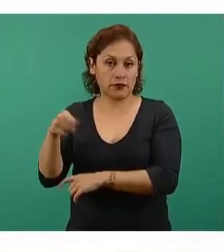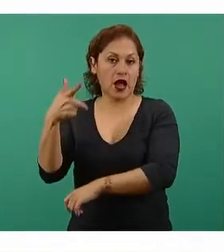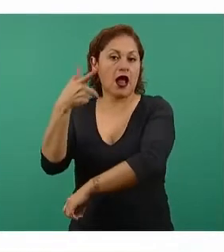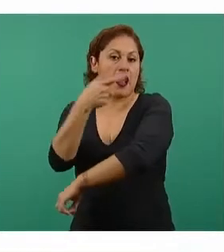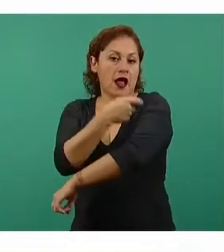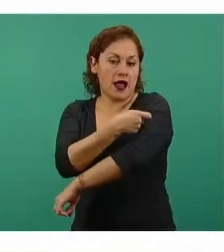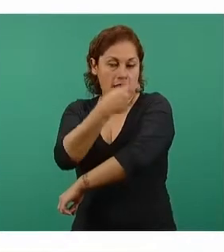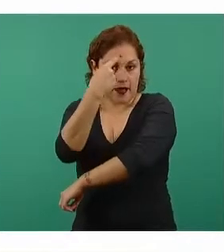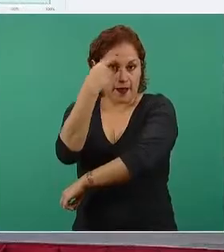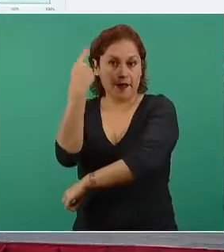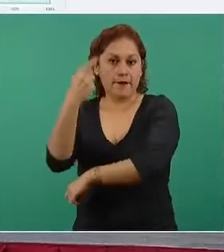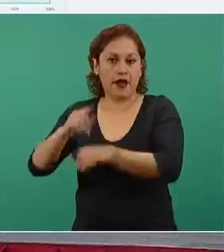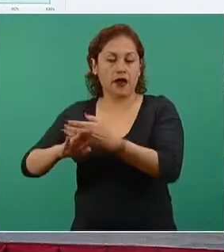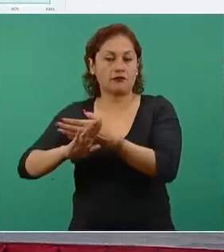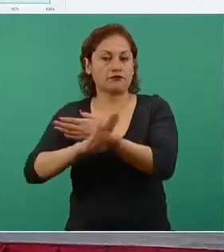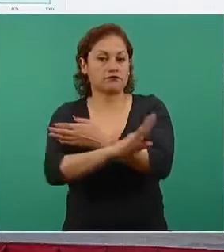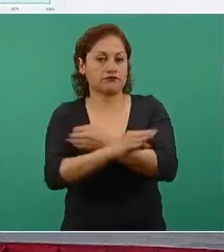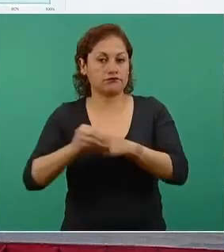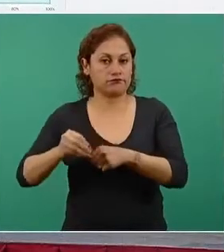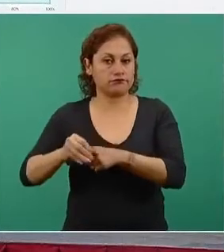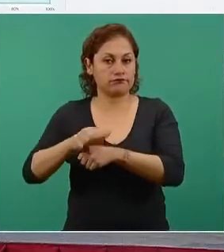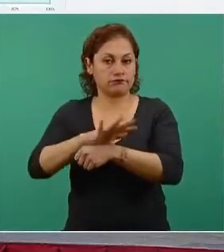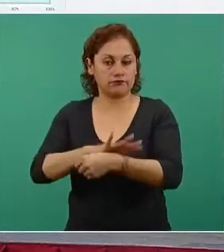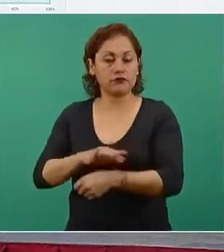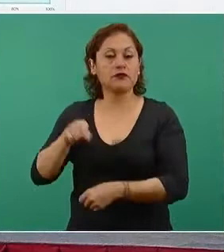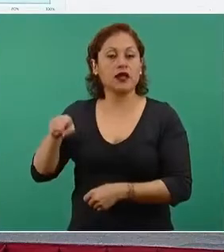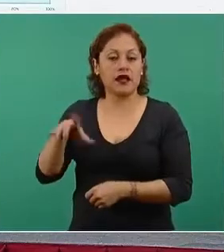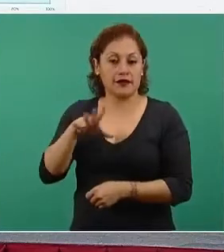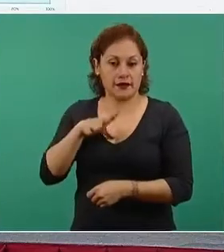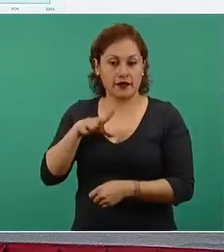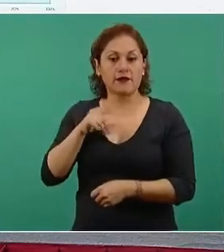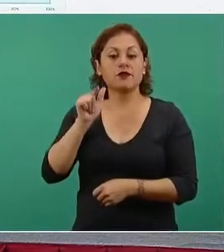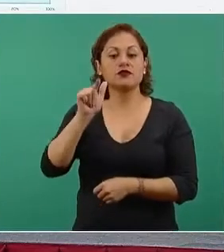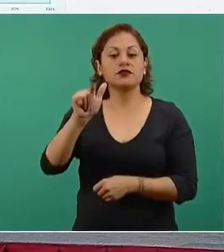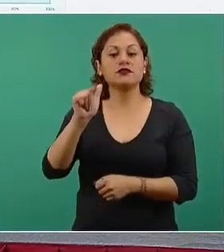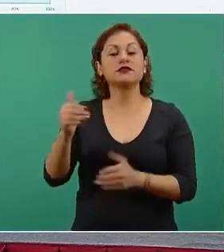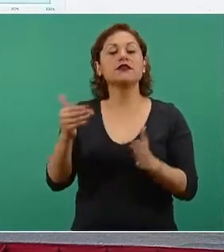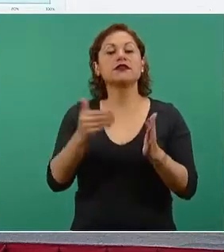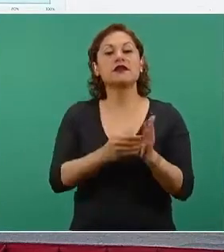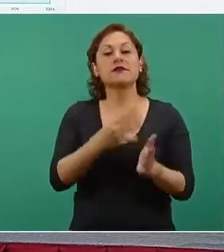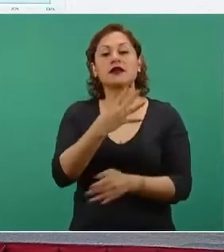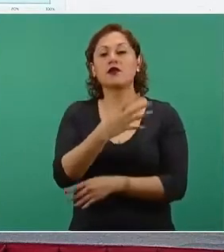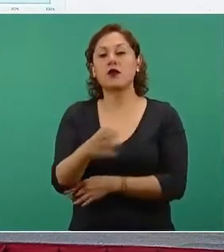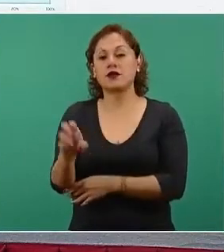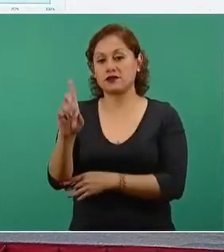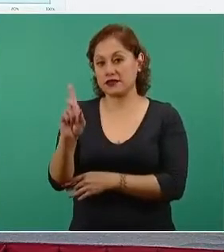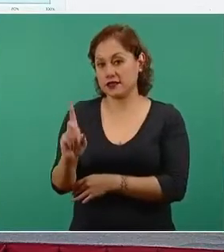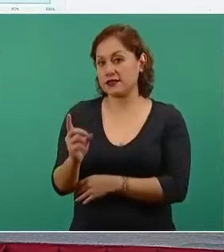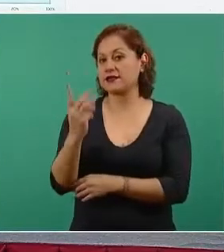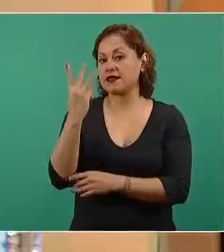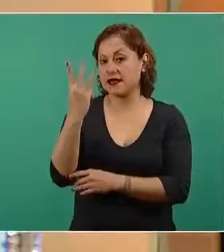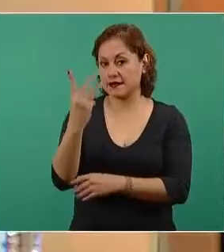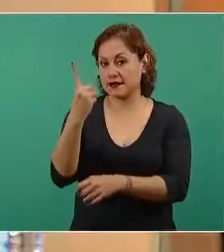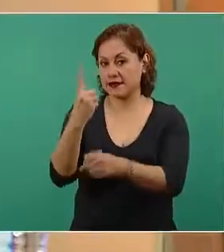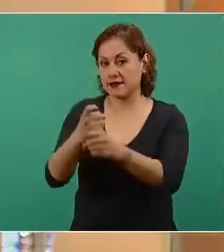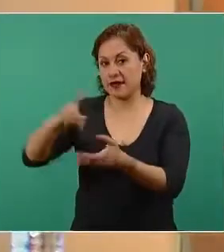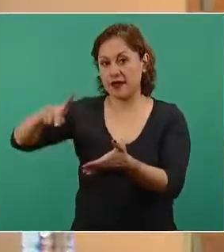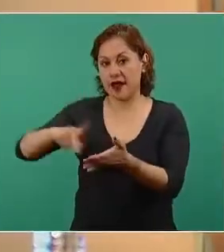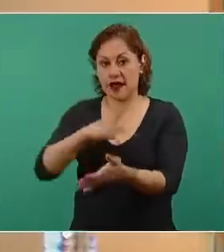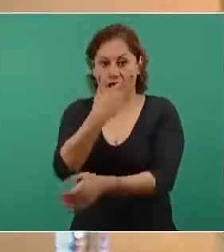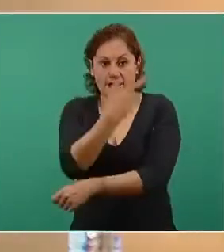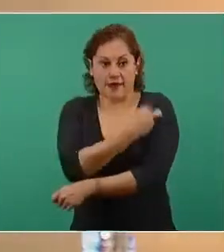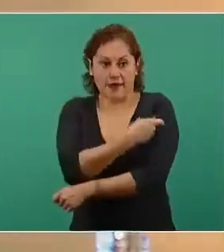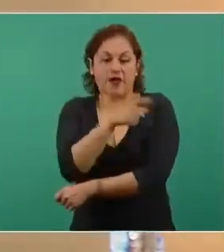la prevención del COVID, pues tenemos ya 17,463 dosis en primera dosis. Esta cifra ustedes ya